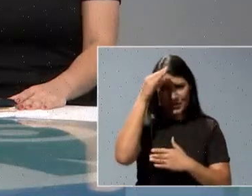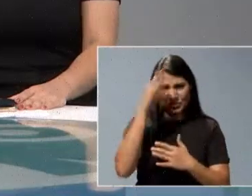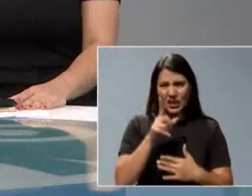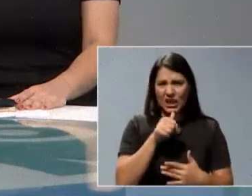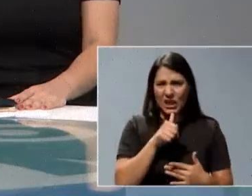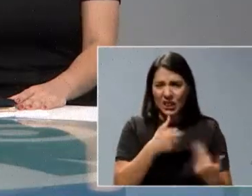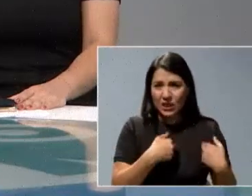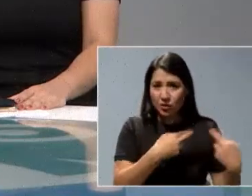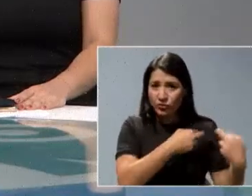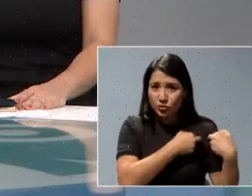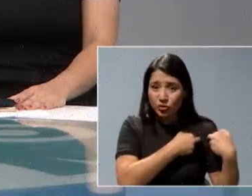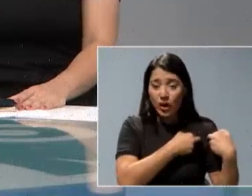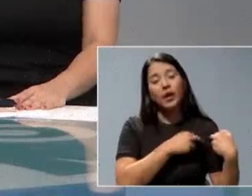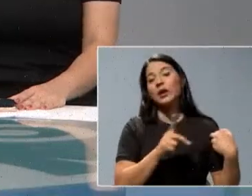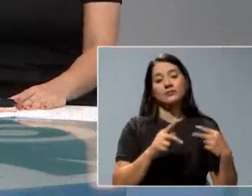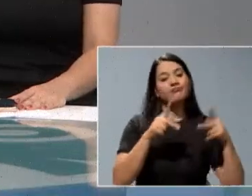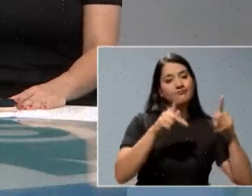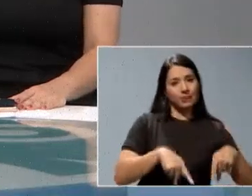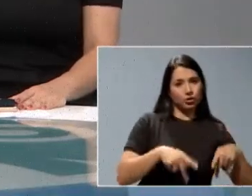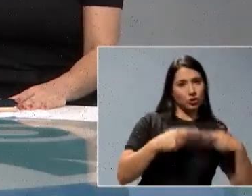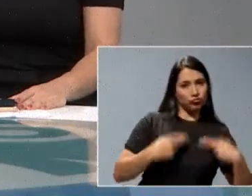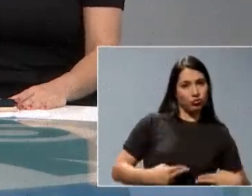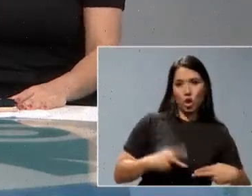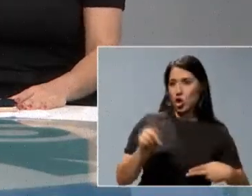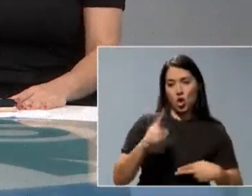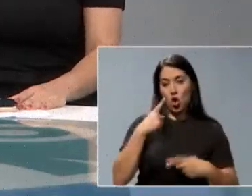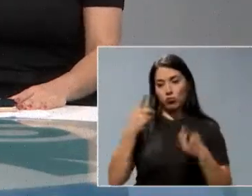por eventos naturales.